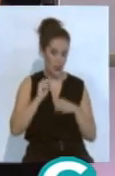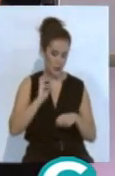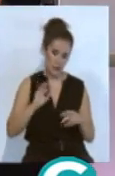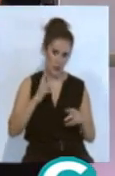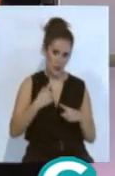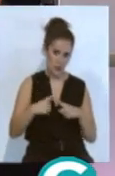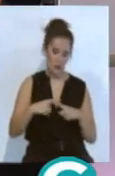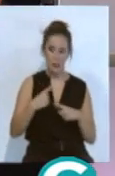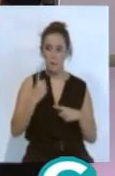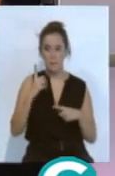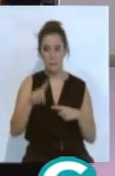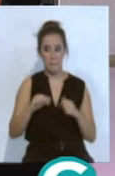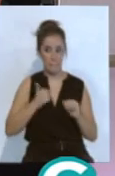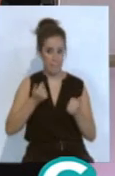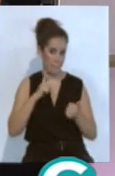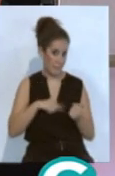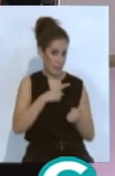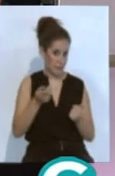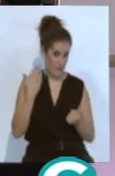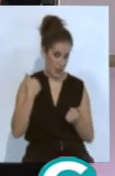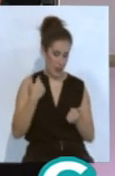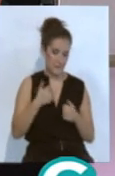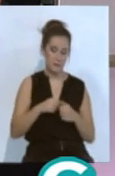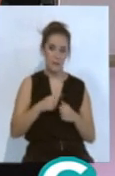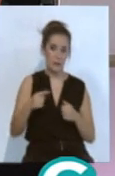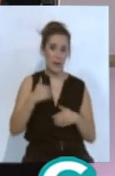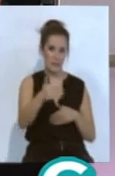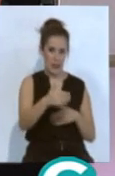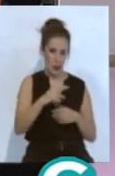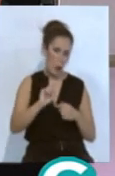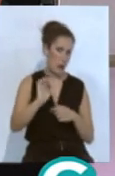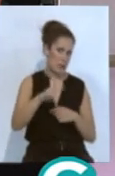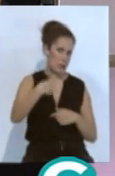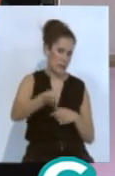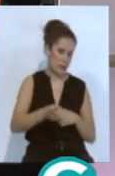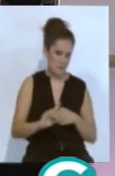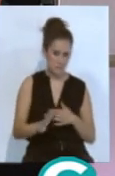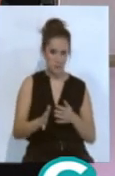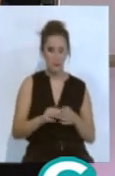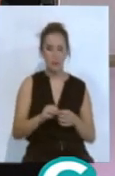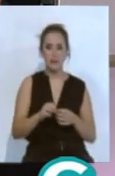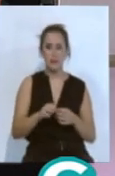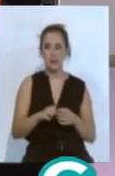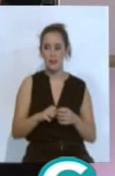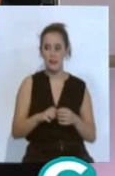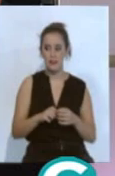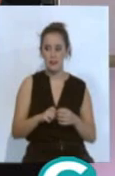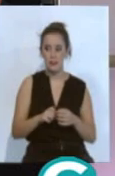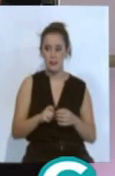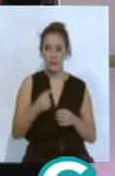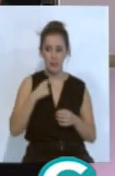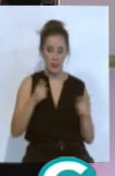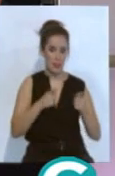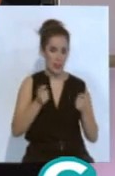Está, que no, que estamos, que no contamos. Y empezamos también la semana que viene. Sí. Creo, la siguiente, no sé. Que de ellos soy uno de los que dirige la comparsa, uno de